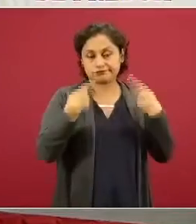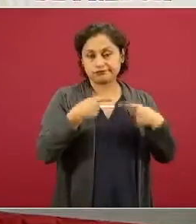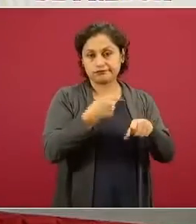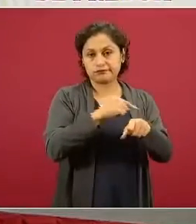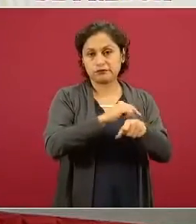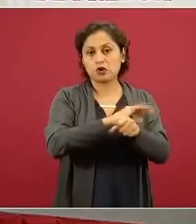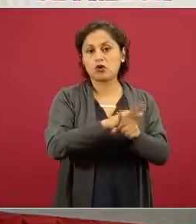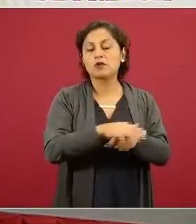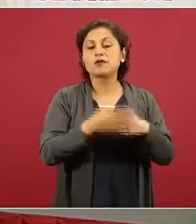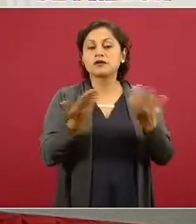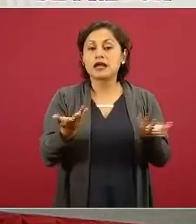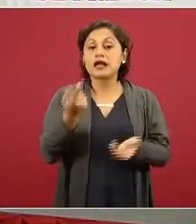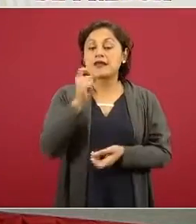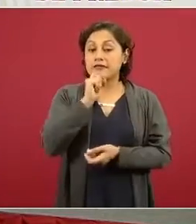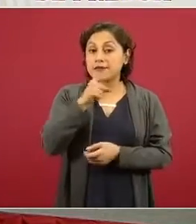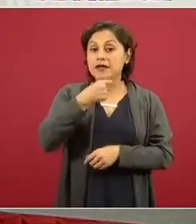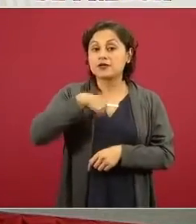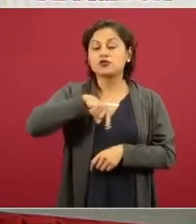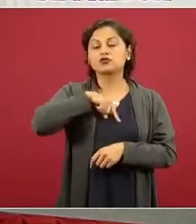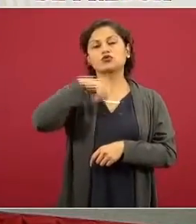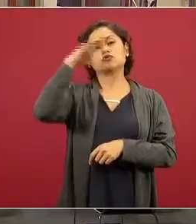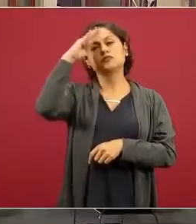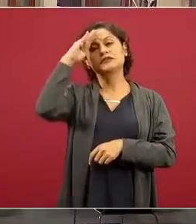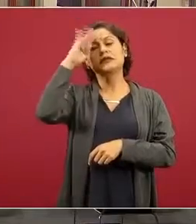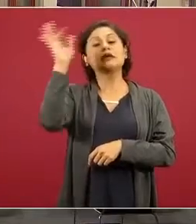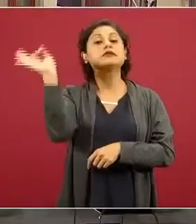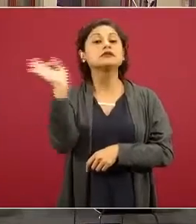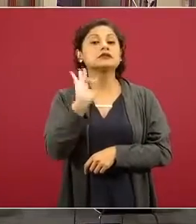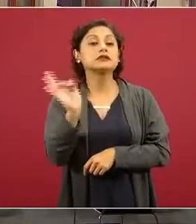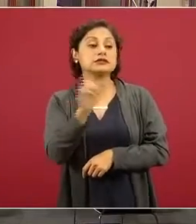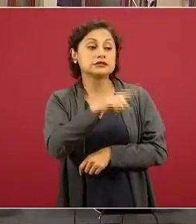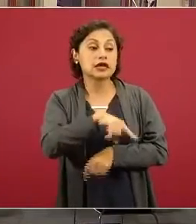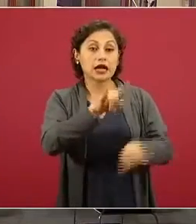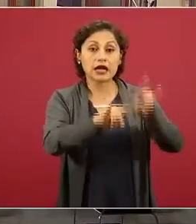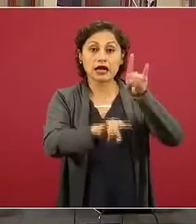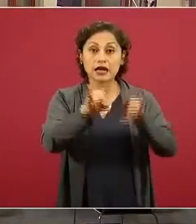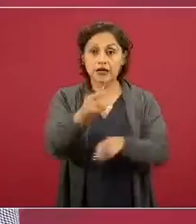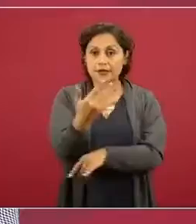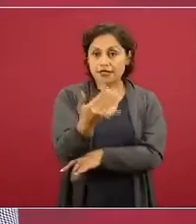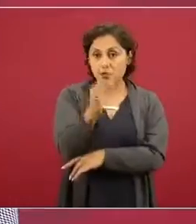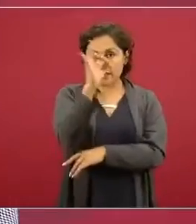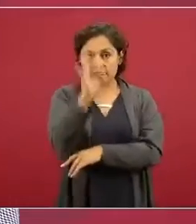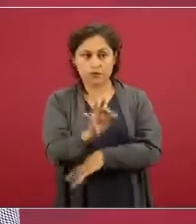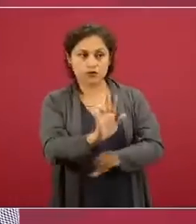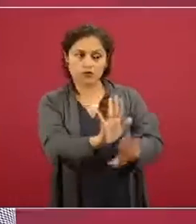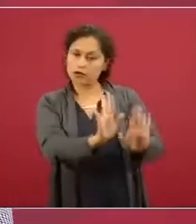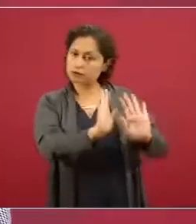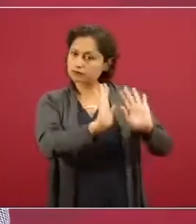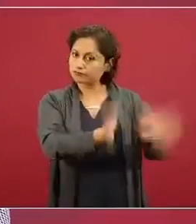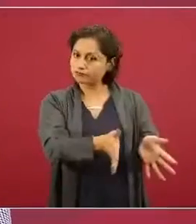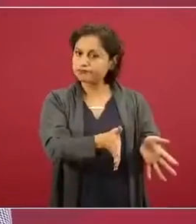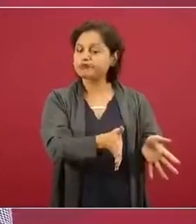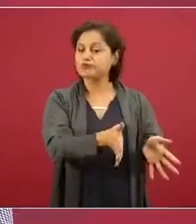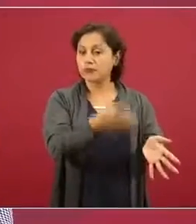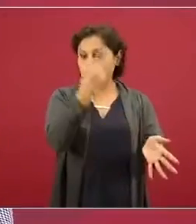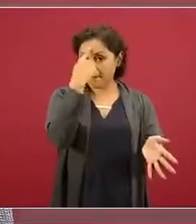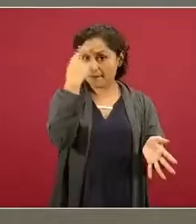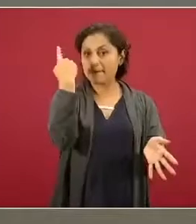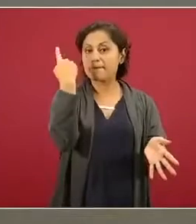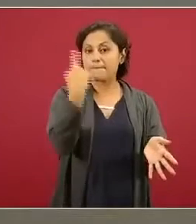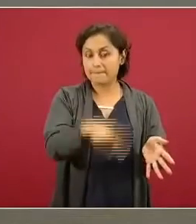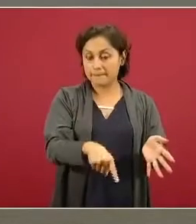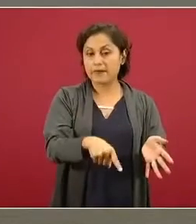como para decir, bueno, vamos a mantener tal vez el 50% de esas camas, las seguimos manteniendo para la atención de otro tipo